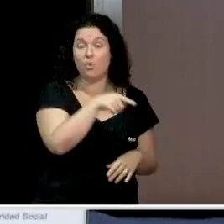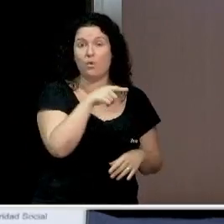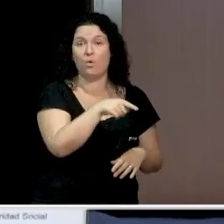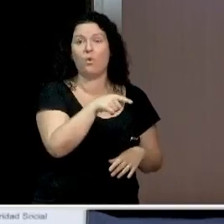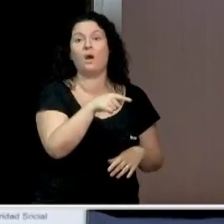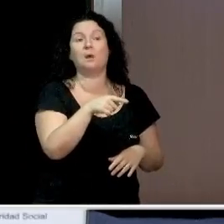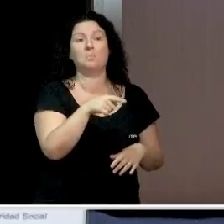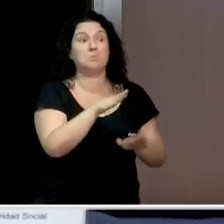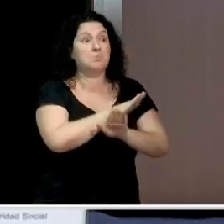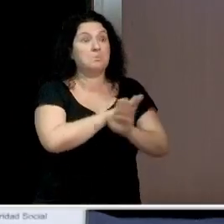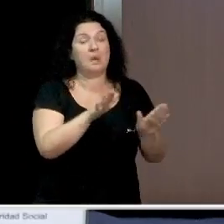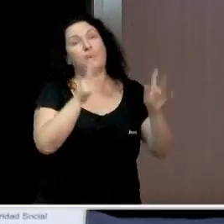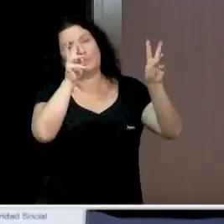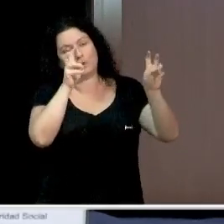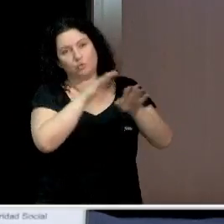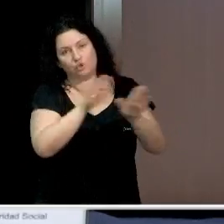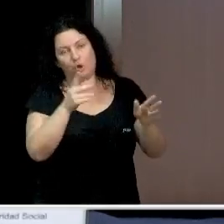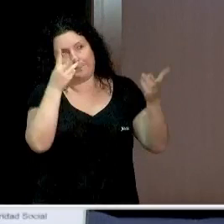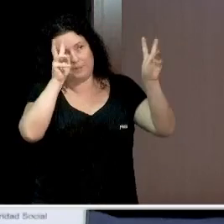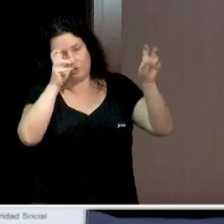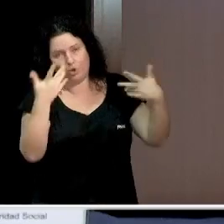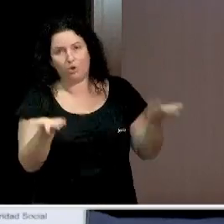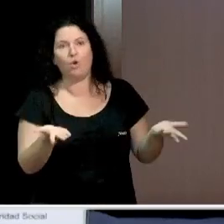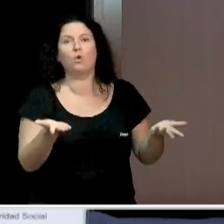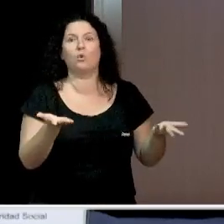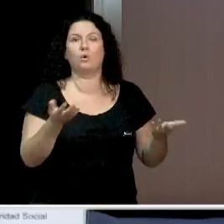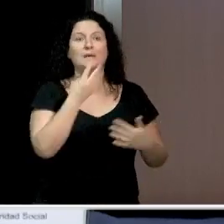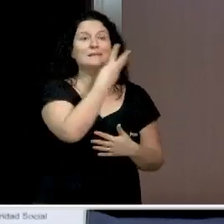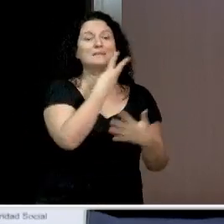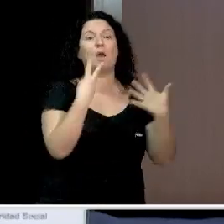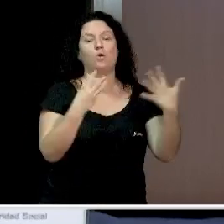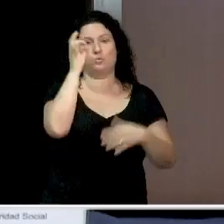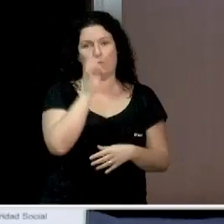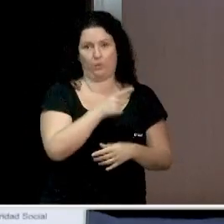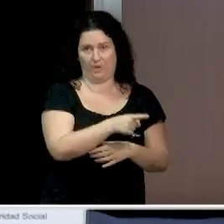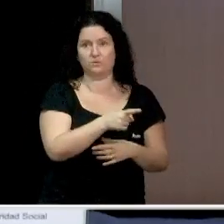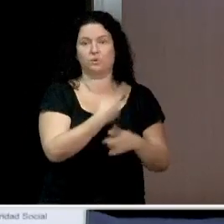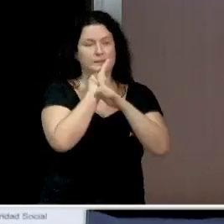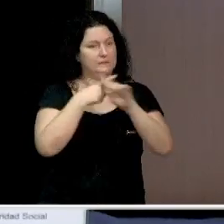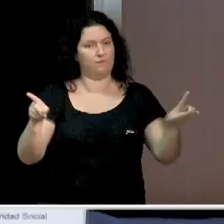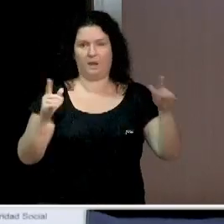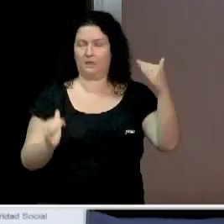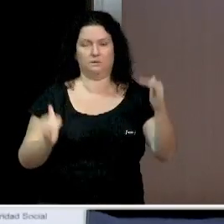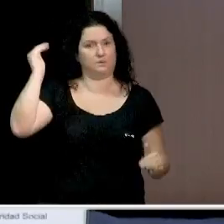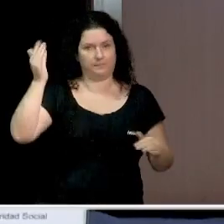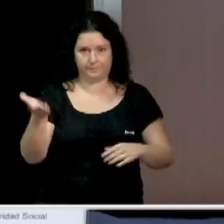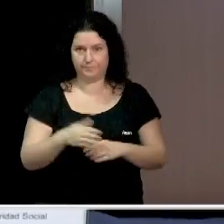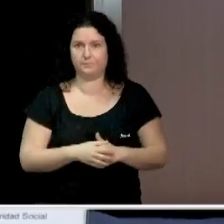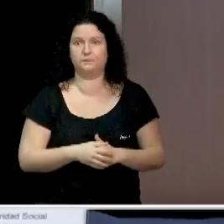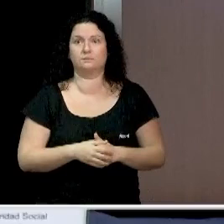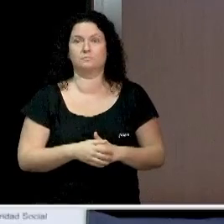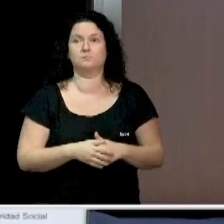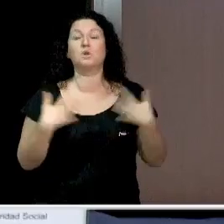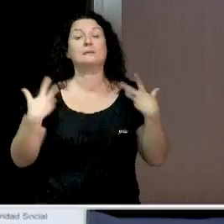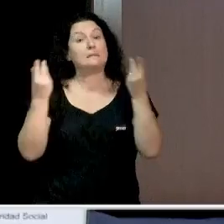fue solo, entre comillas, permítanme lo del solo, del 38%. Los datos que hasta aquí les